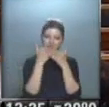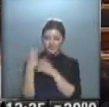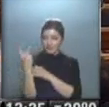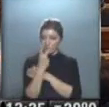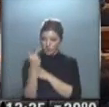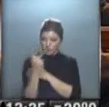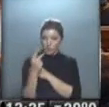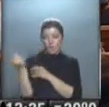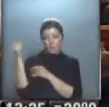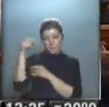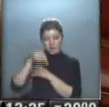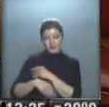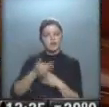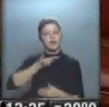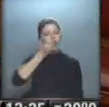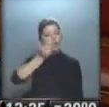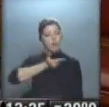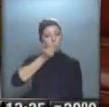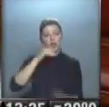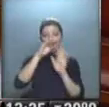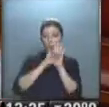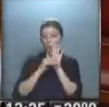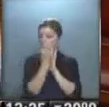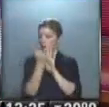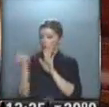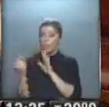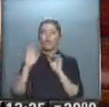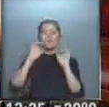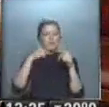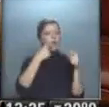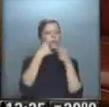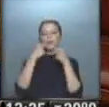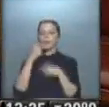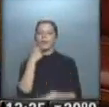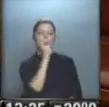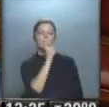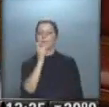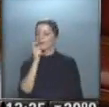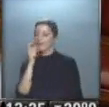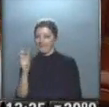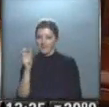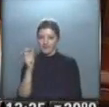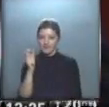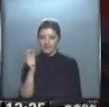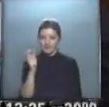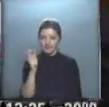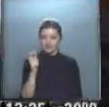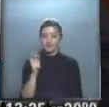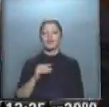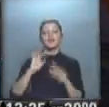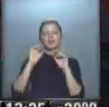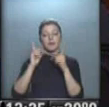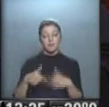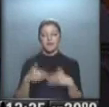han realizado en exponer sus argumentos, en responder a las preguntas que le formuló el tribunal. Queremos